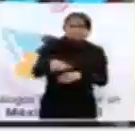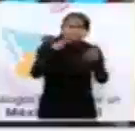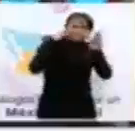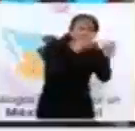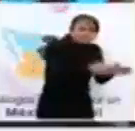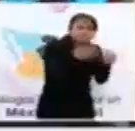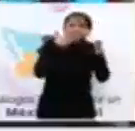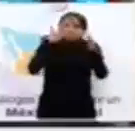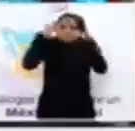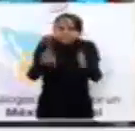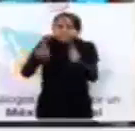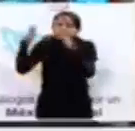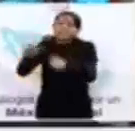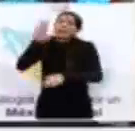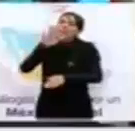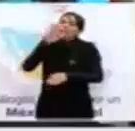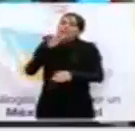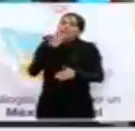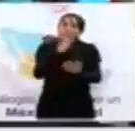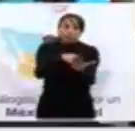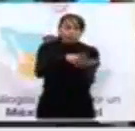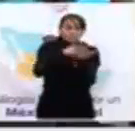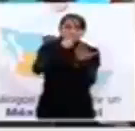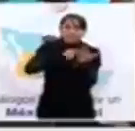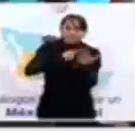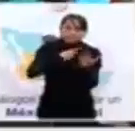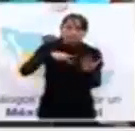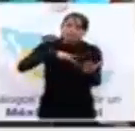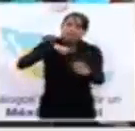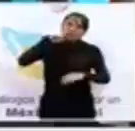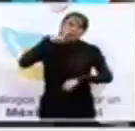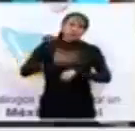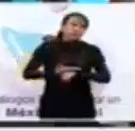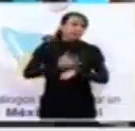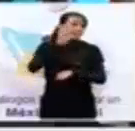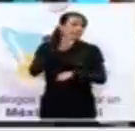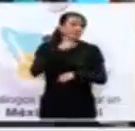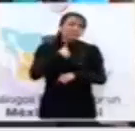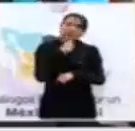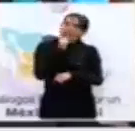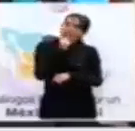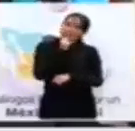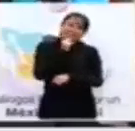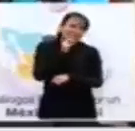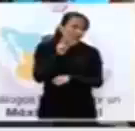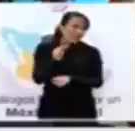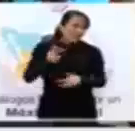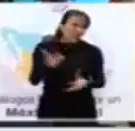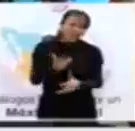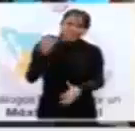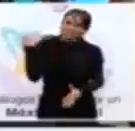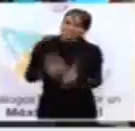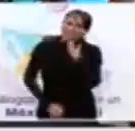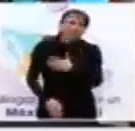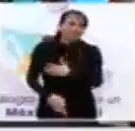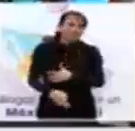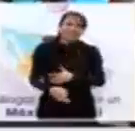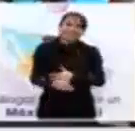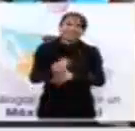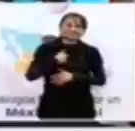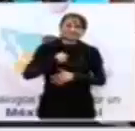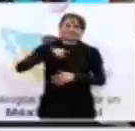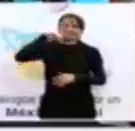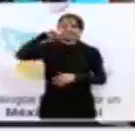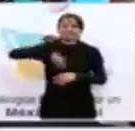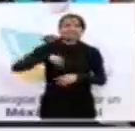tarea. Y ahí eso compete a los 3. Eso de no hacer la tarea le compete al